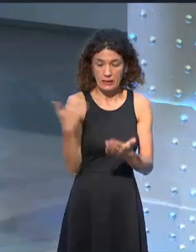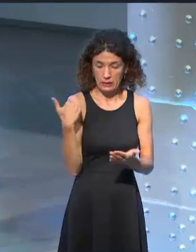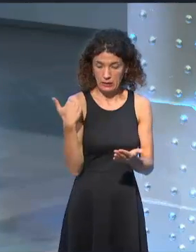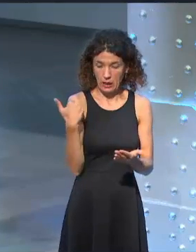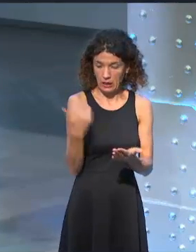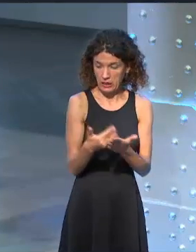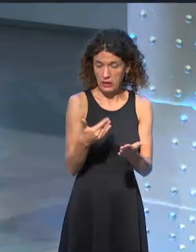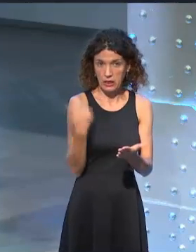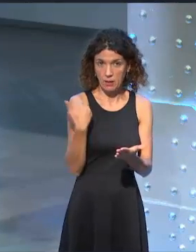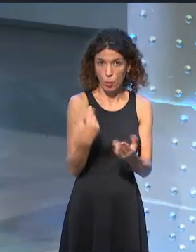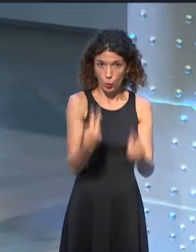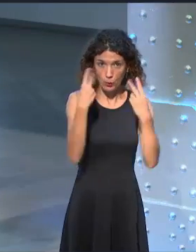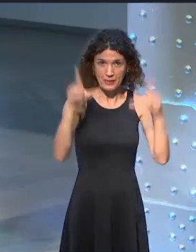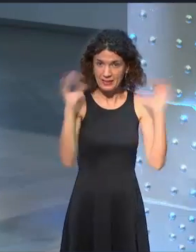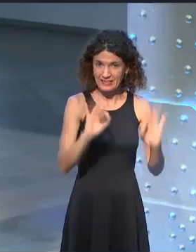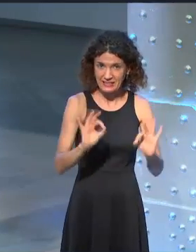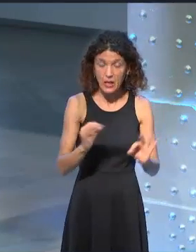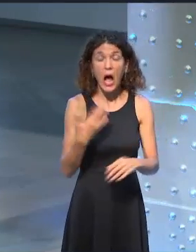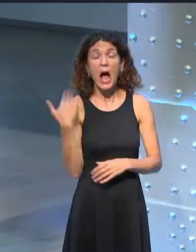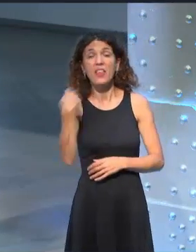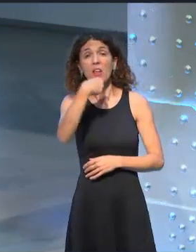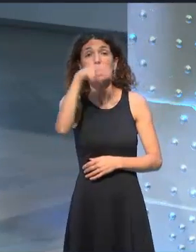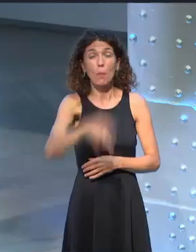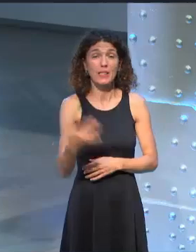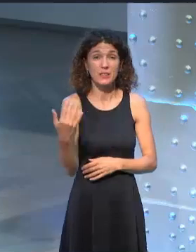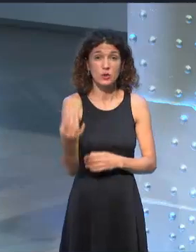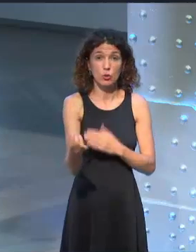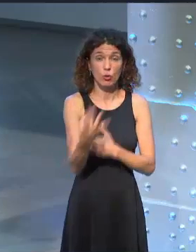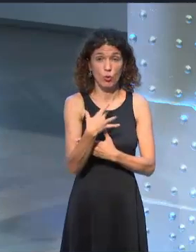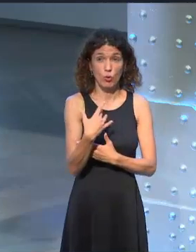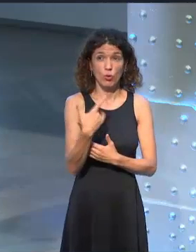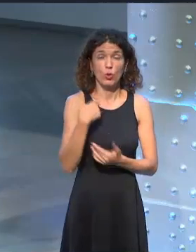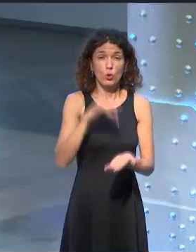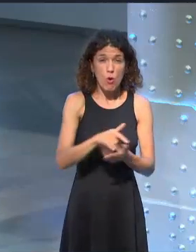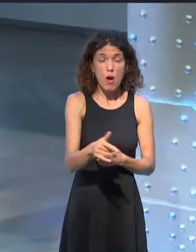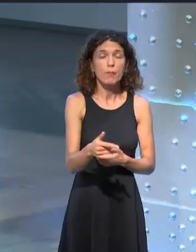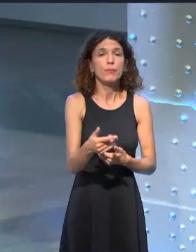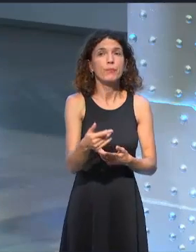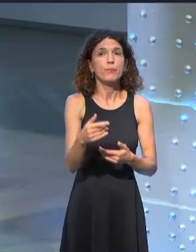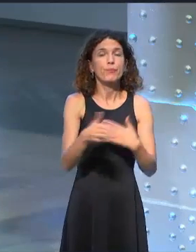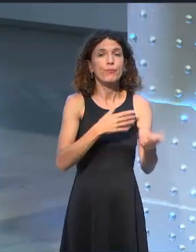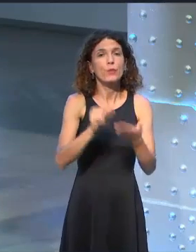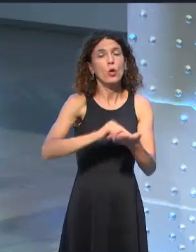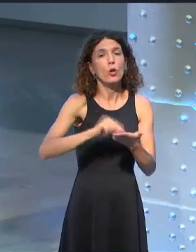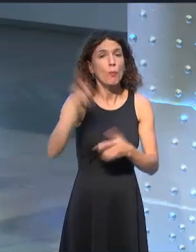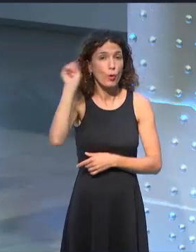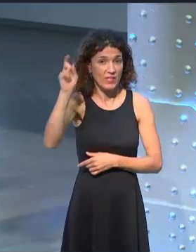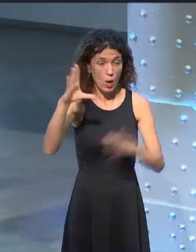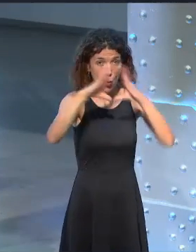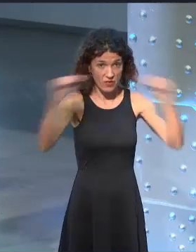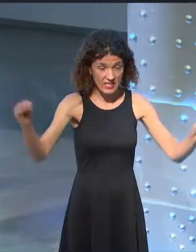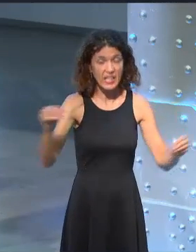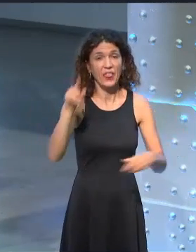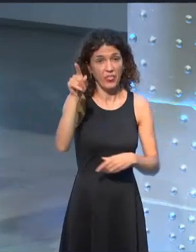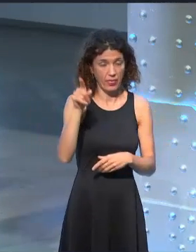Yo hace 2 meses he recibido una contribución de una autora, de una profesora de la Universidad